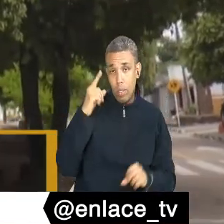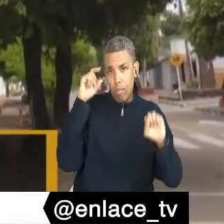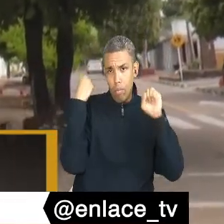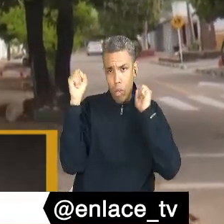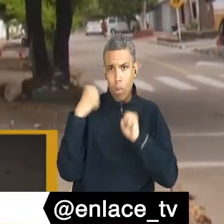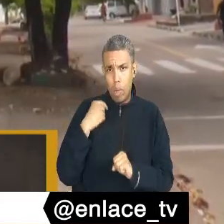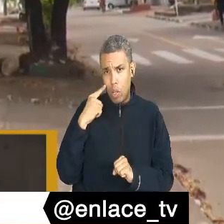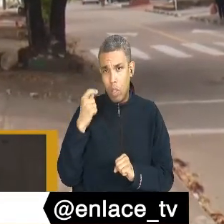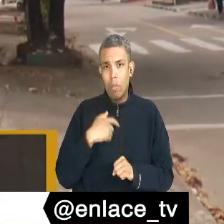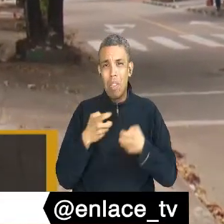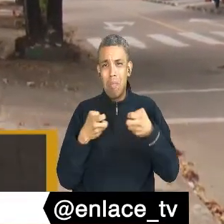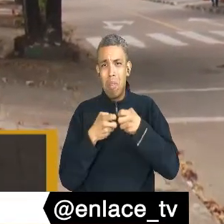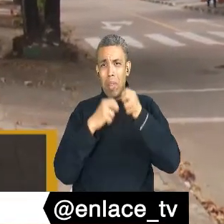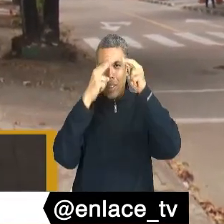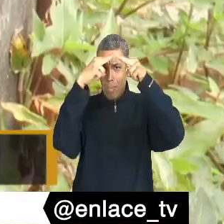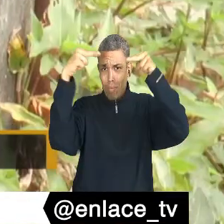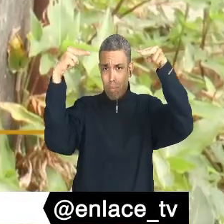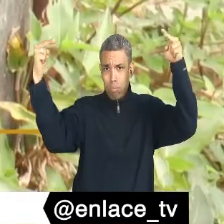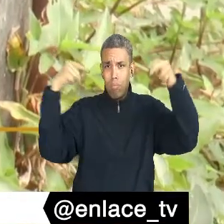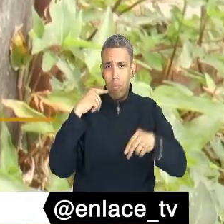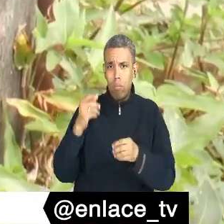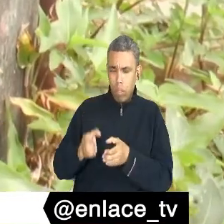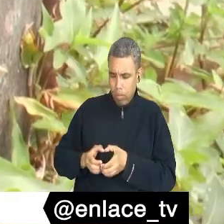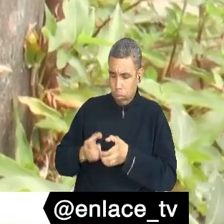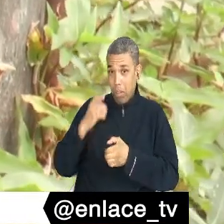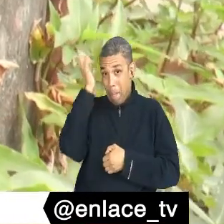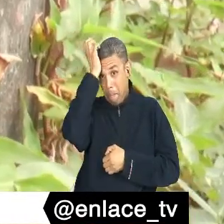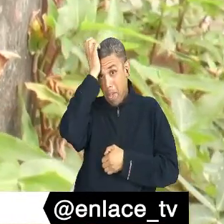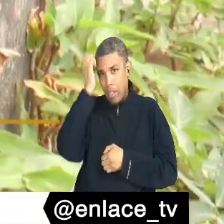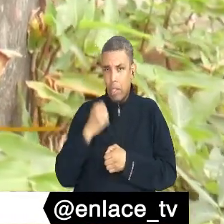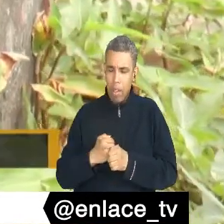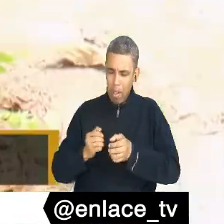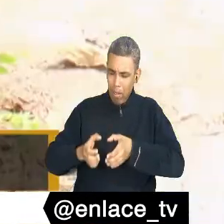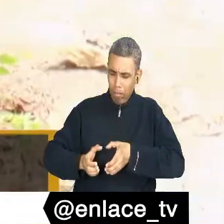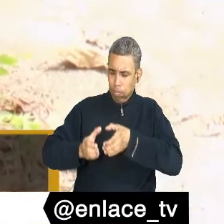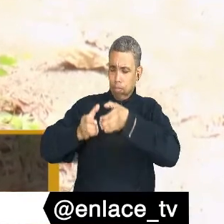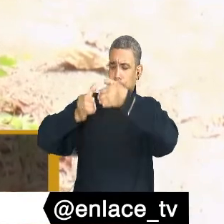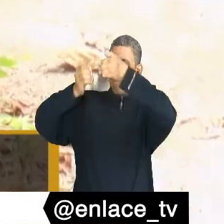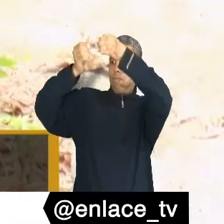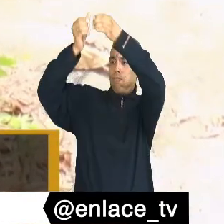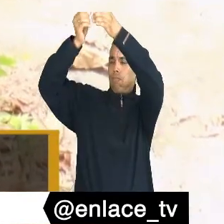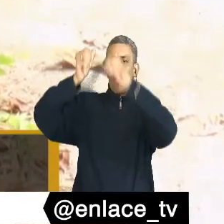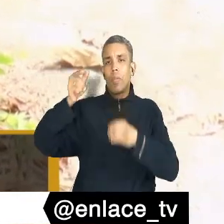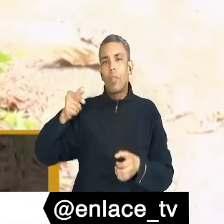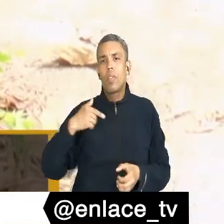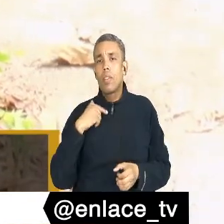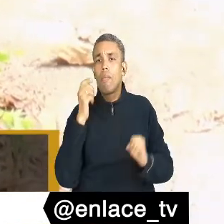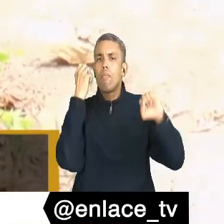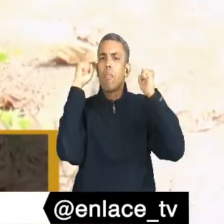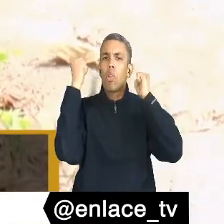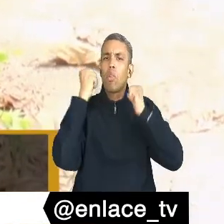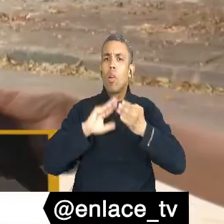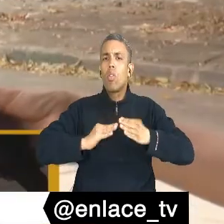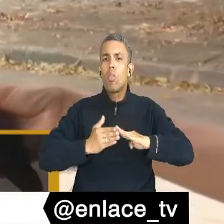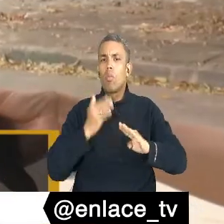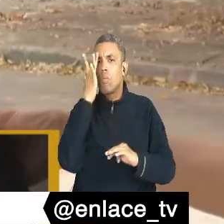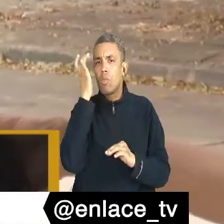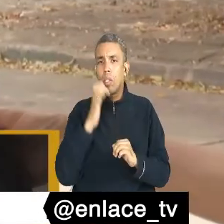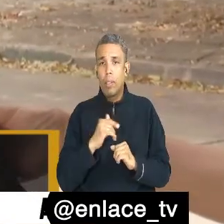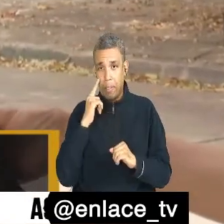que tiene grietas en su estructura, tiene a los ciudadanos de la calle 71 del barrio La Floresta literalmente preocupados. Lo